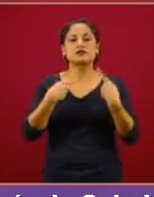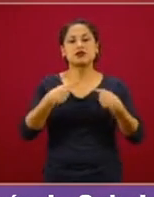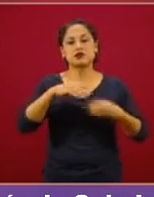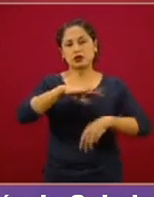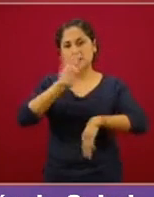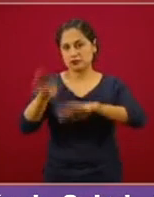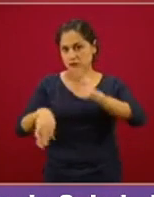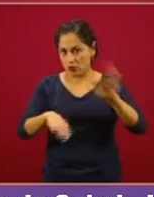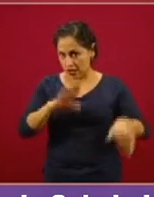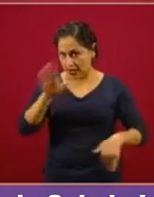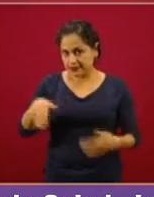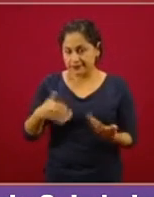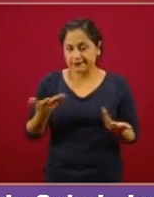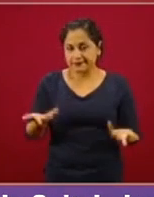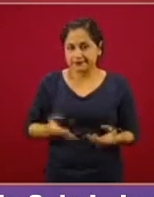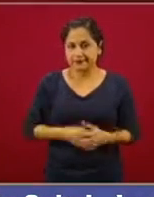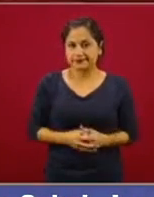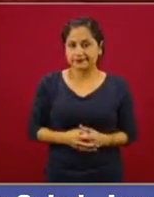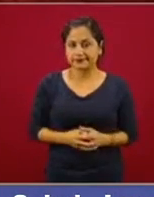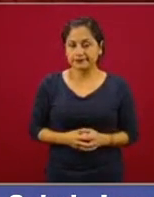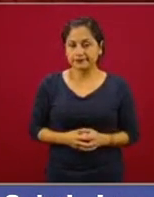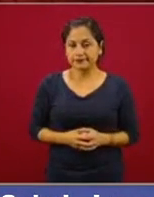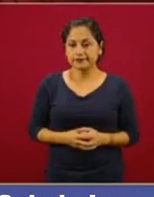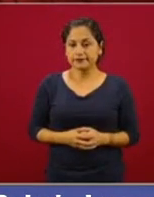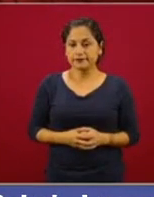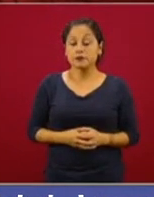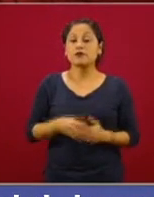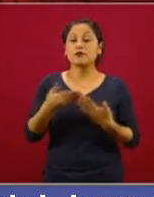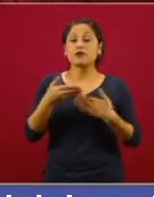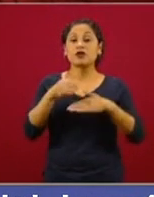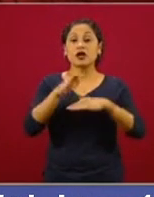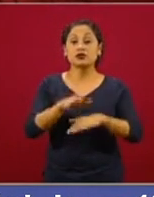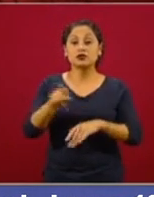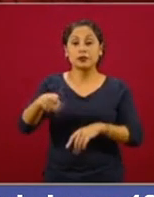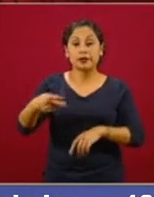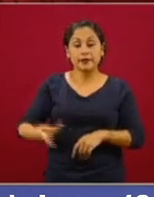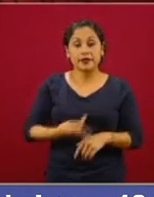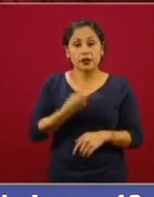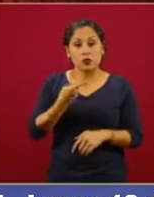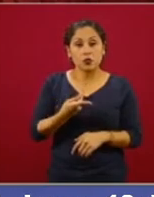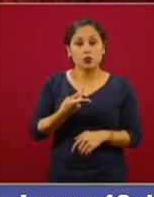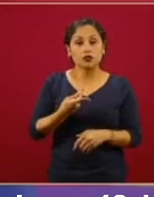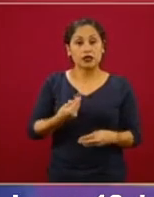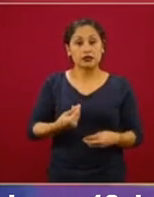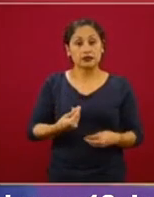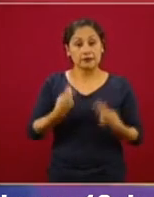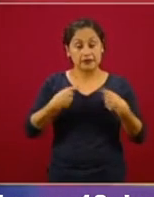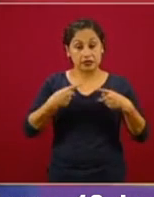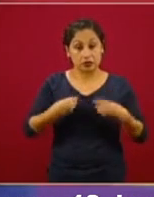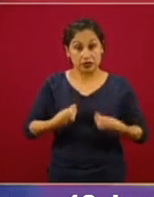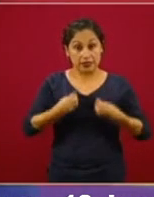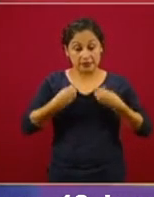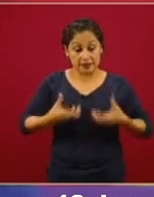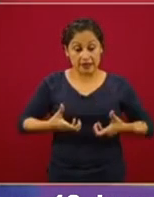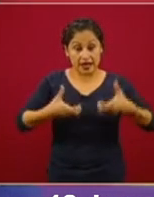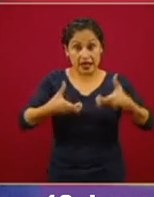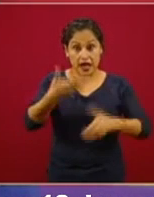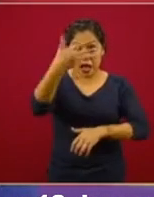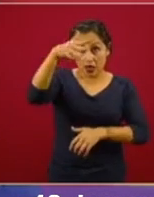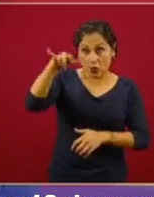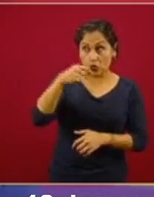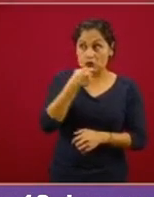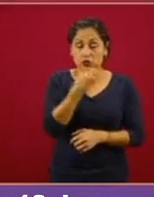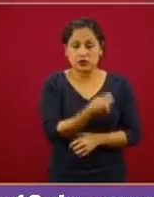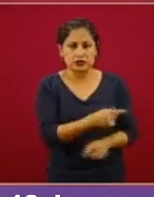muertes, la mitad de la mortalidad en México. Respecto a las personas que viven en situación de calle, tanto adultos como niñas y niños